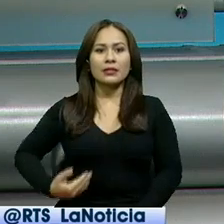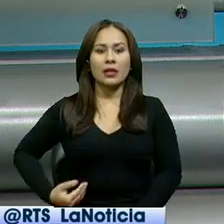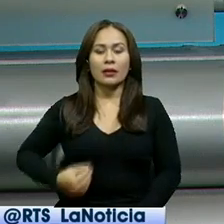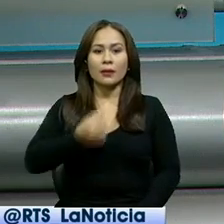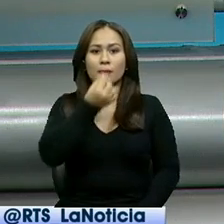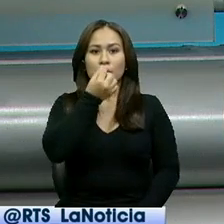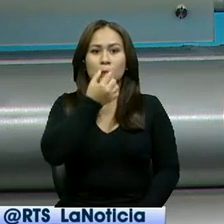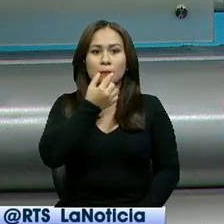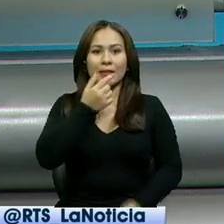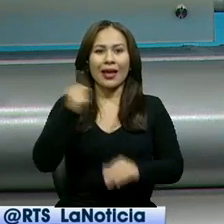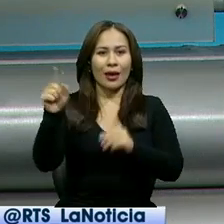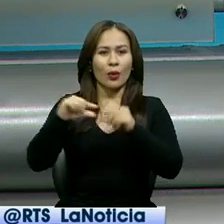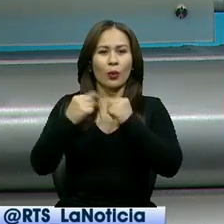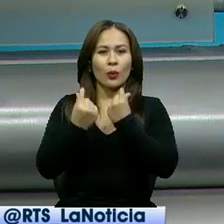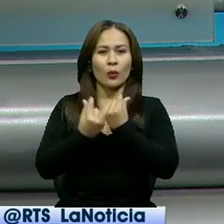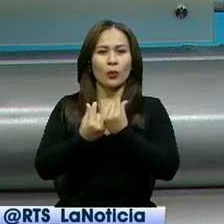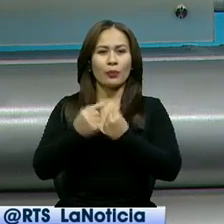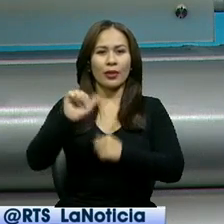país el 17 de junio.